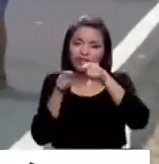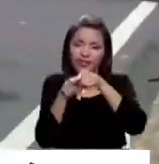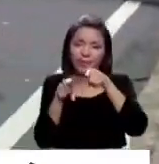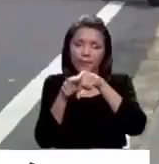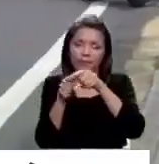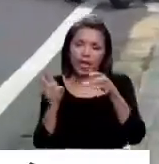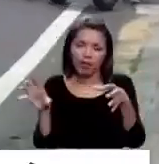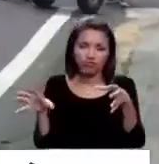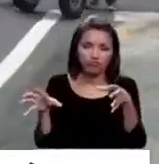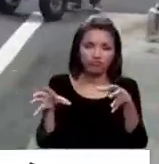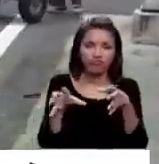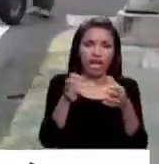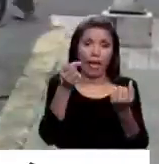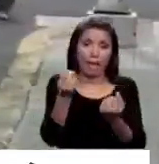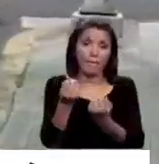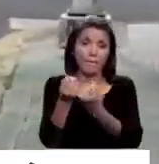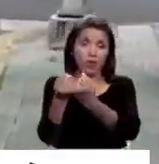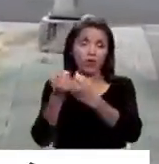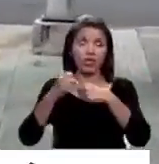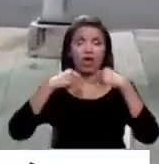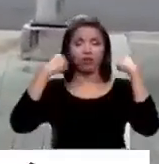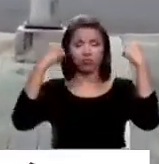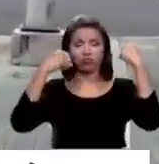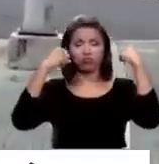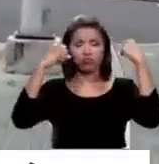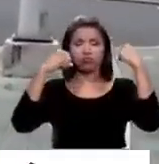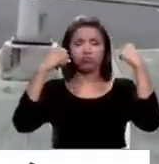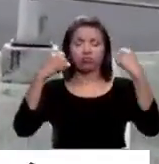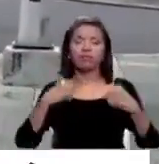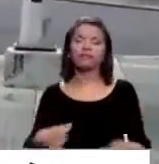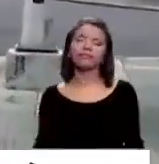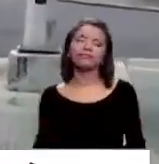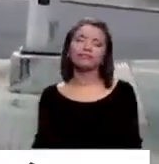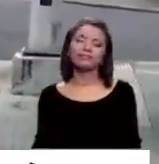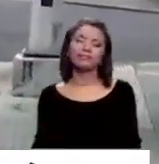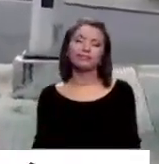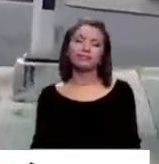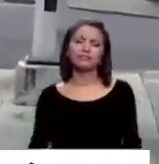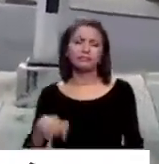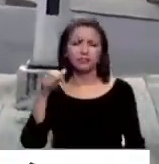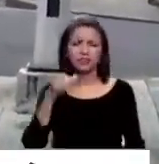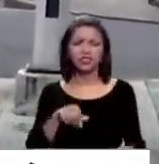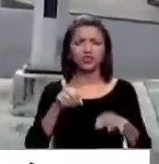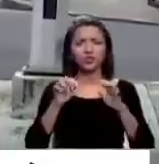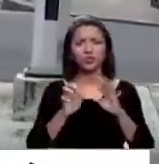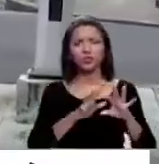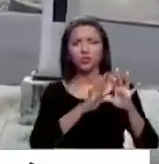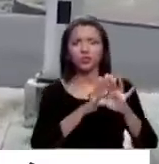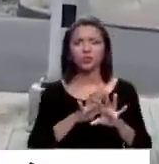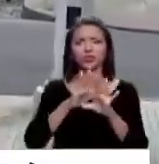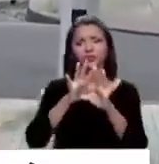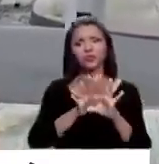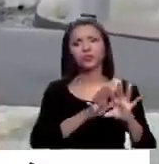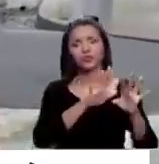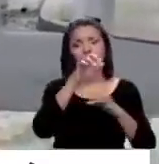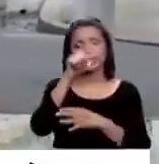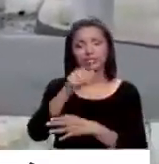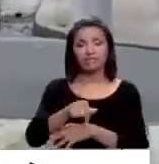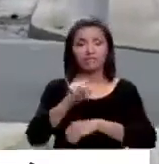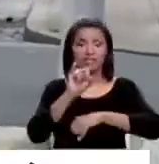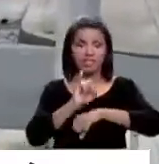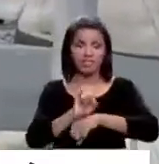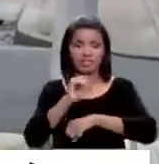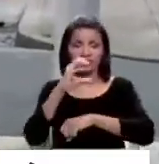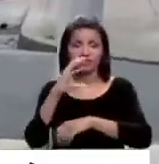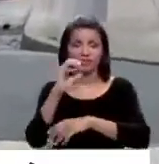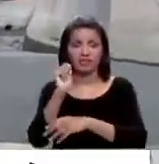también sean parte de estas manifestaciones a lo largo de esta marcha que ha salido desde la iglesia del carmen de